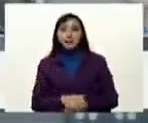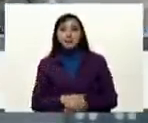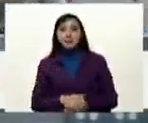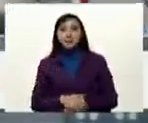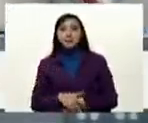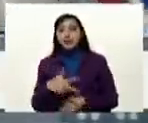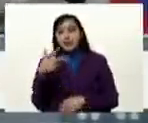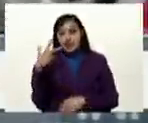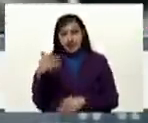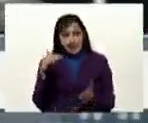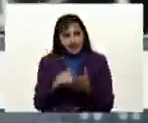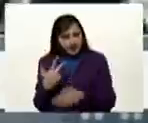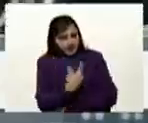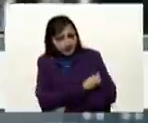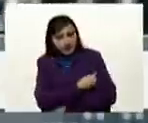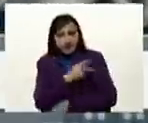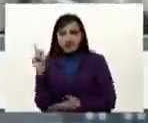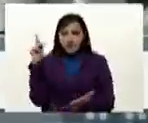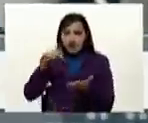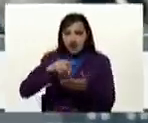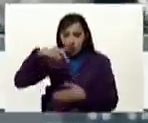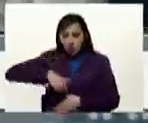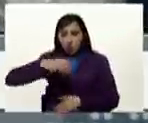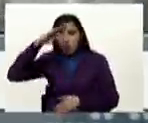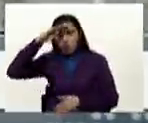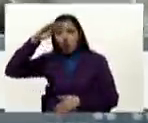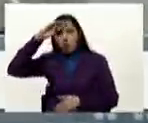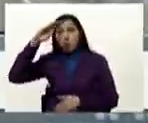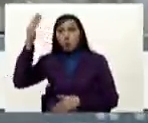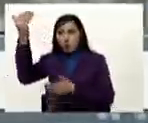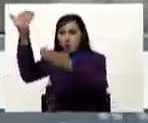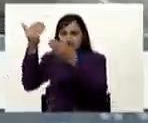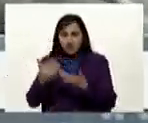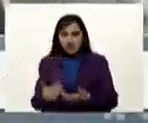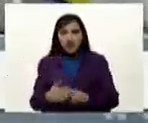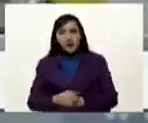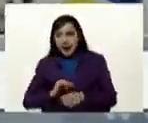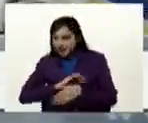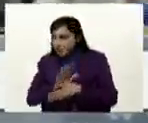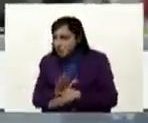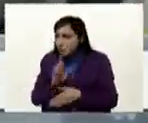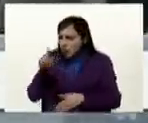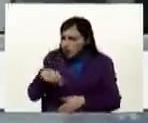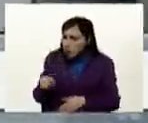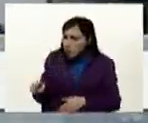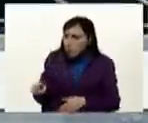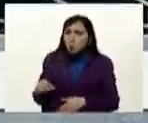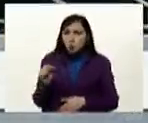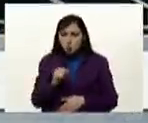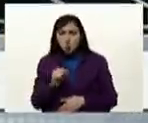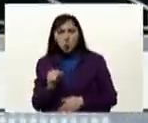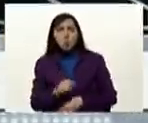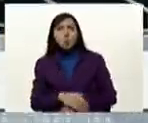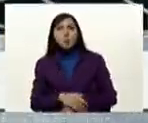dosis de las Dalas han llegado hoy, creo que en la madrugadita, ¿verdad? Tempranito.